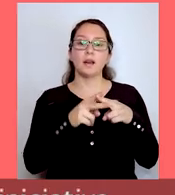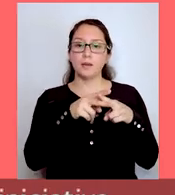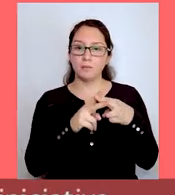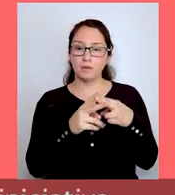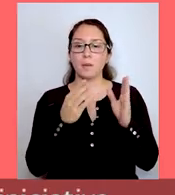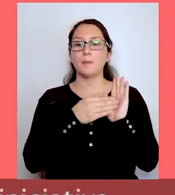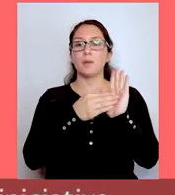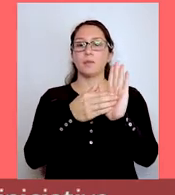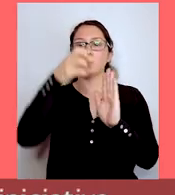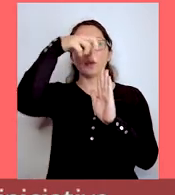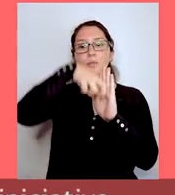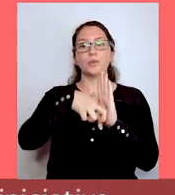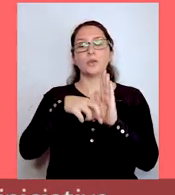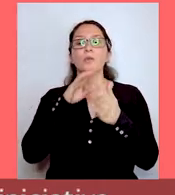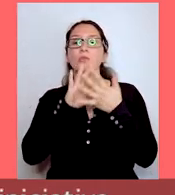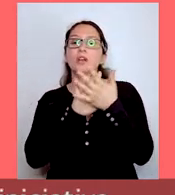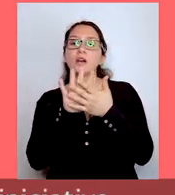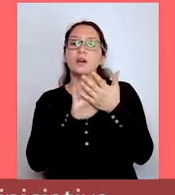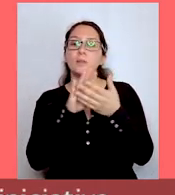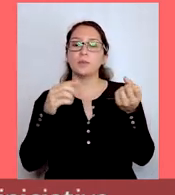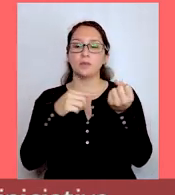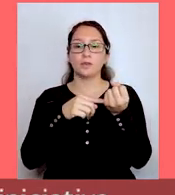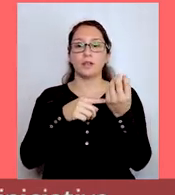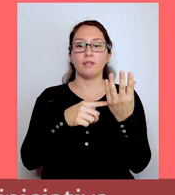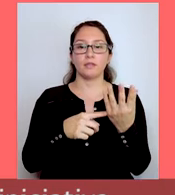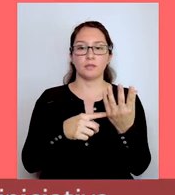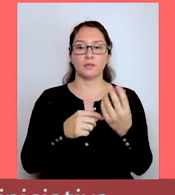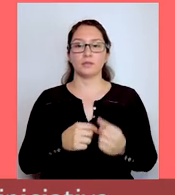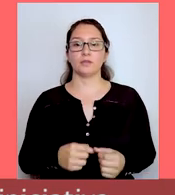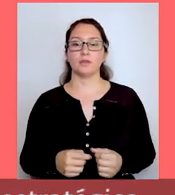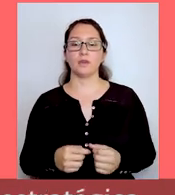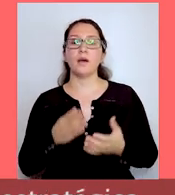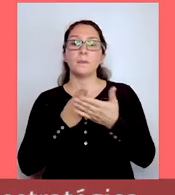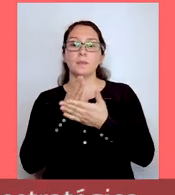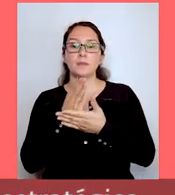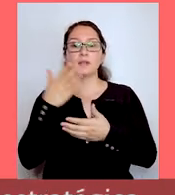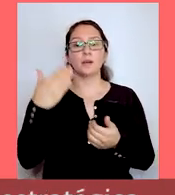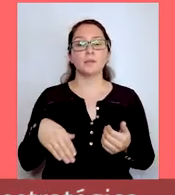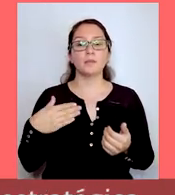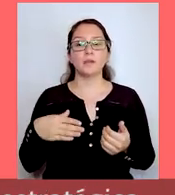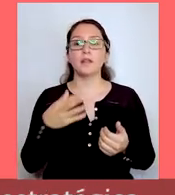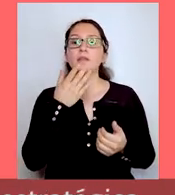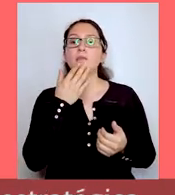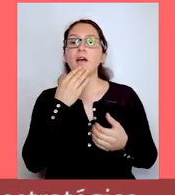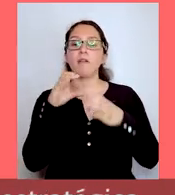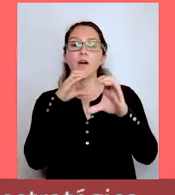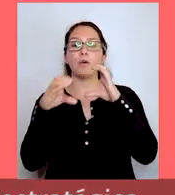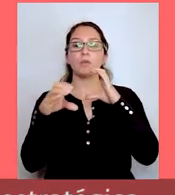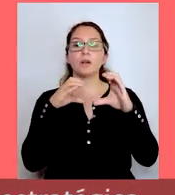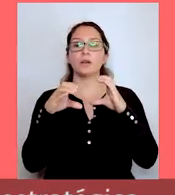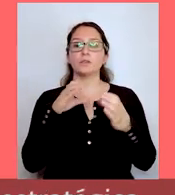así como algunas herramientas fundamentales para presentar y difundir tu iniciativa. Para comenzar, debemos referirnos